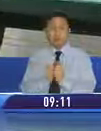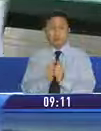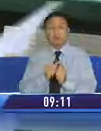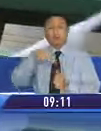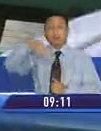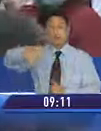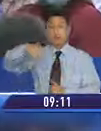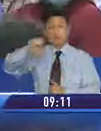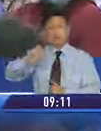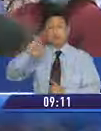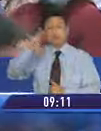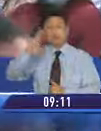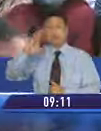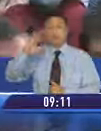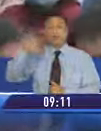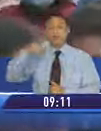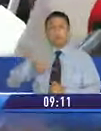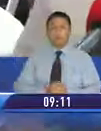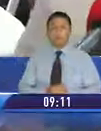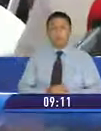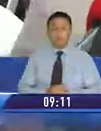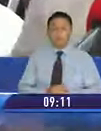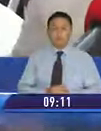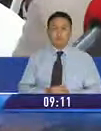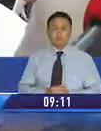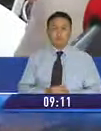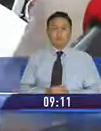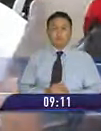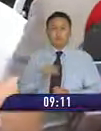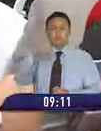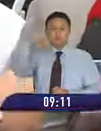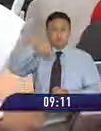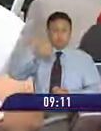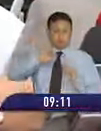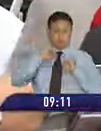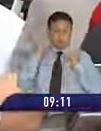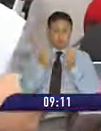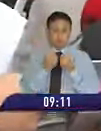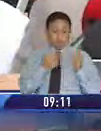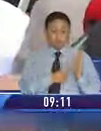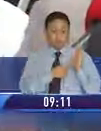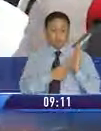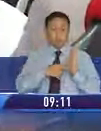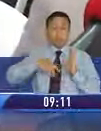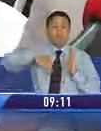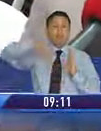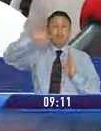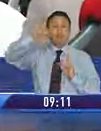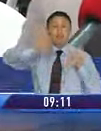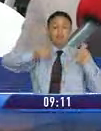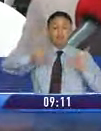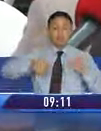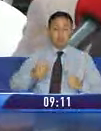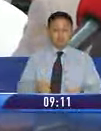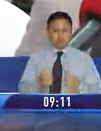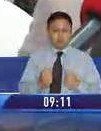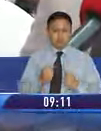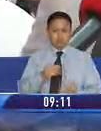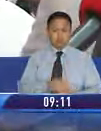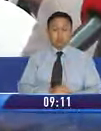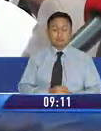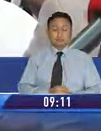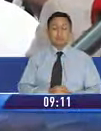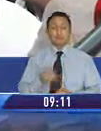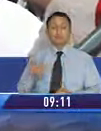Mercy Maldonado como suplente. Las centrales aquí presentes representamos la mayoría contundentemente de